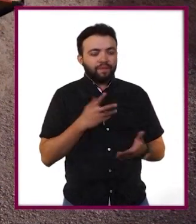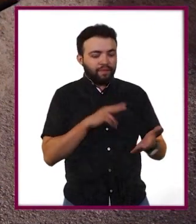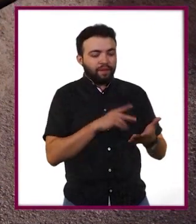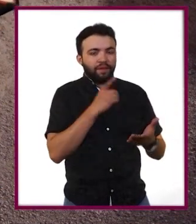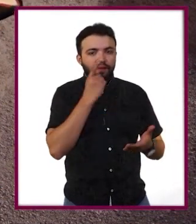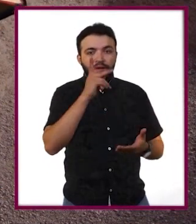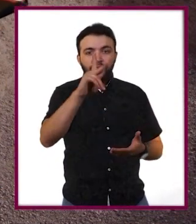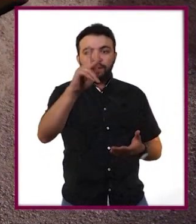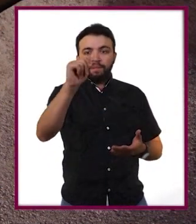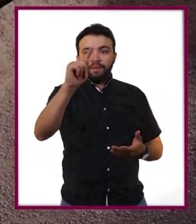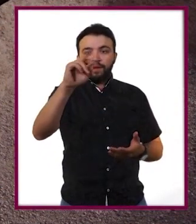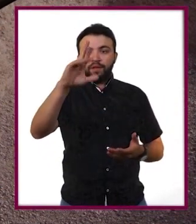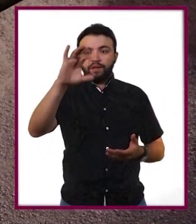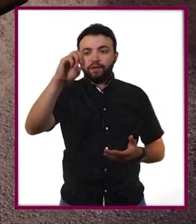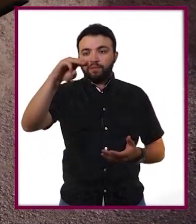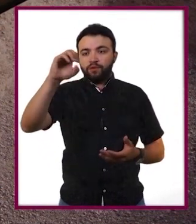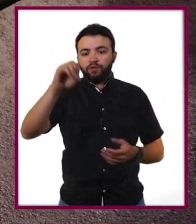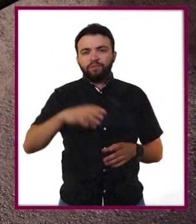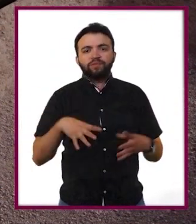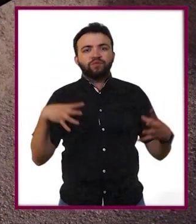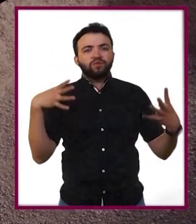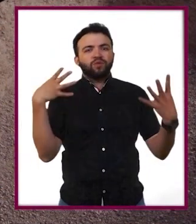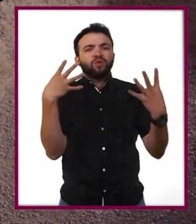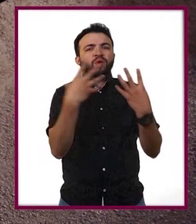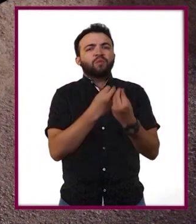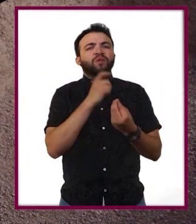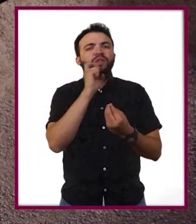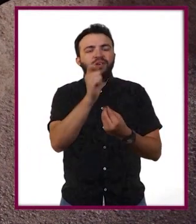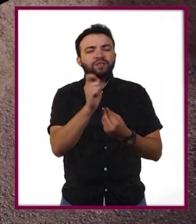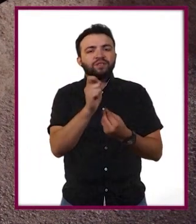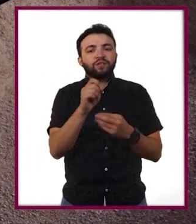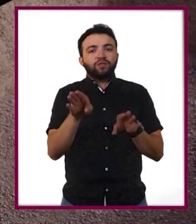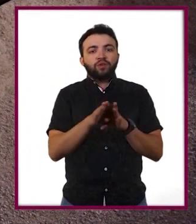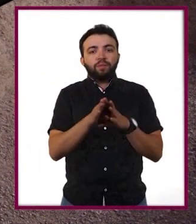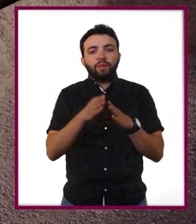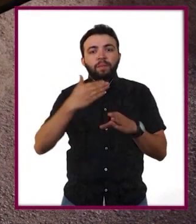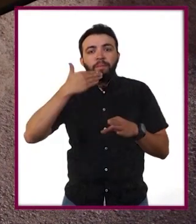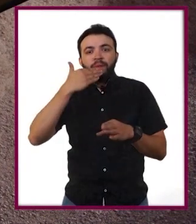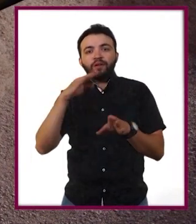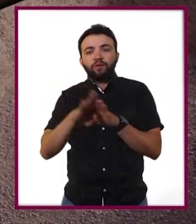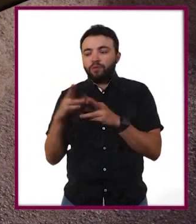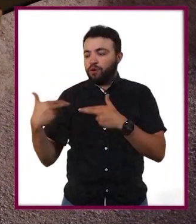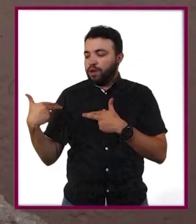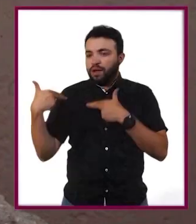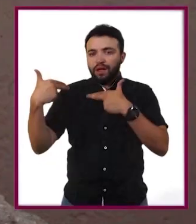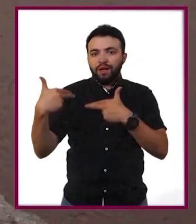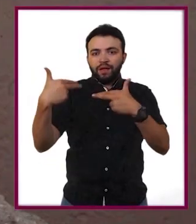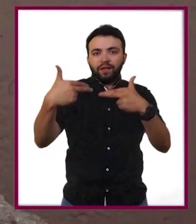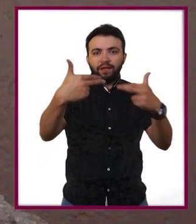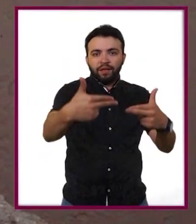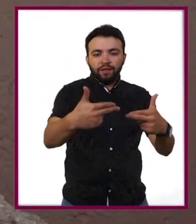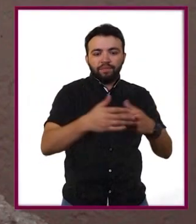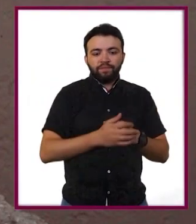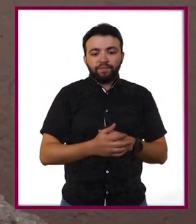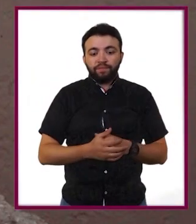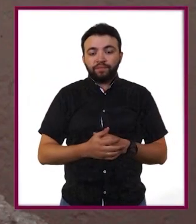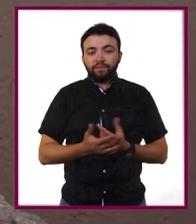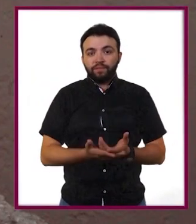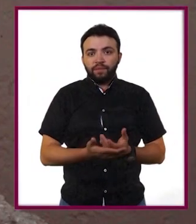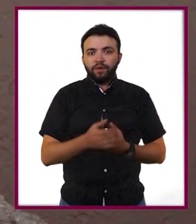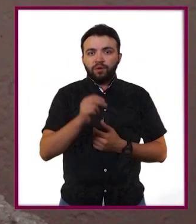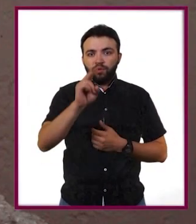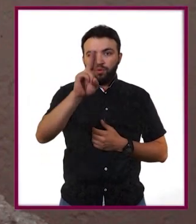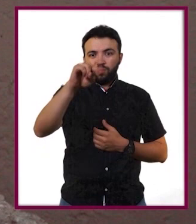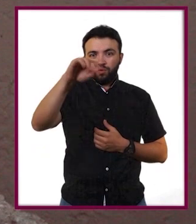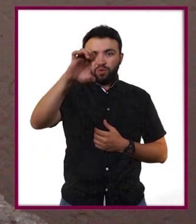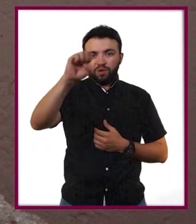Ajá, aquí dice, patrimonio, conjunto de bienes que una persona obtiene por herencia familiar. De acuerdo con la UNESCO, el